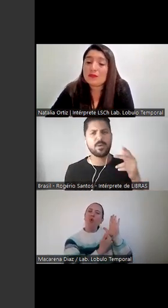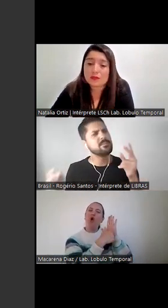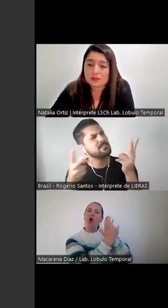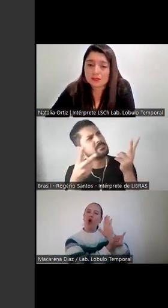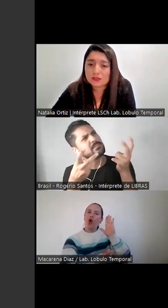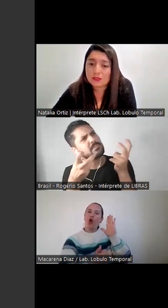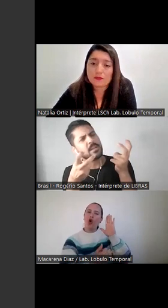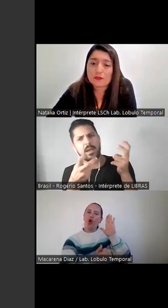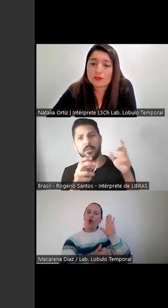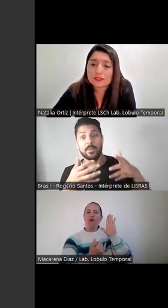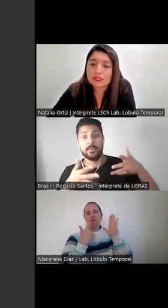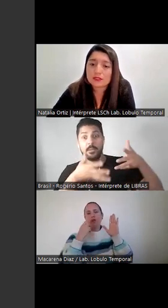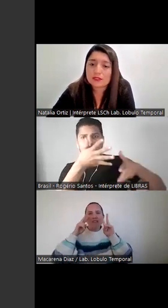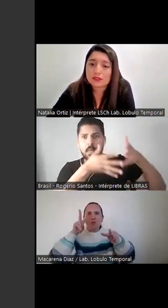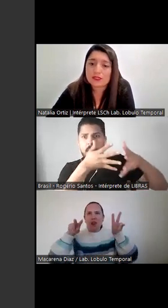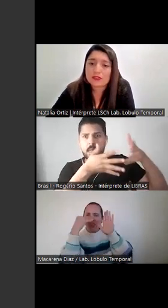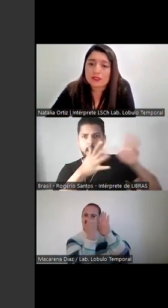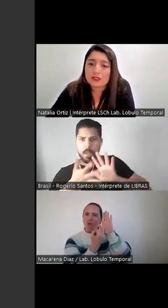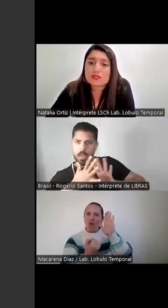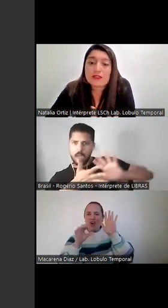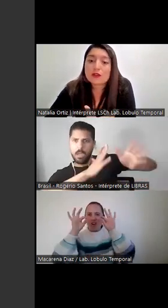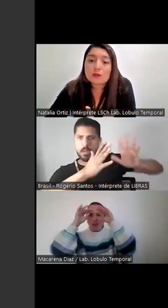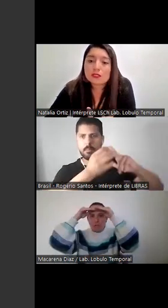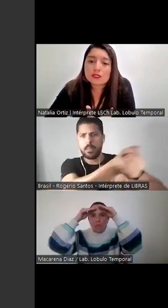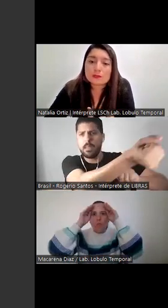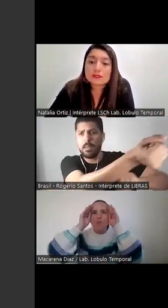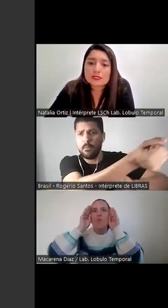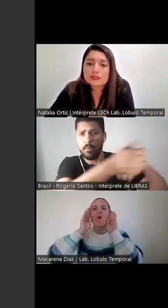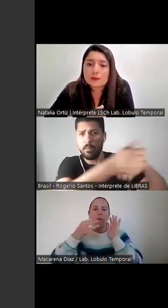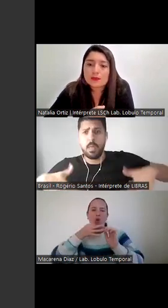muy nerviosos o nerviosas, ¿cierto? Y no saben cómo